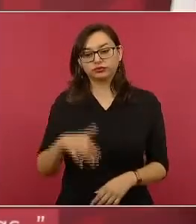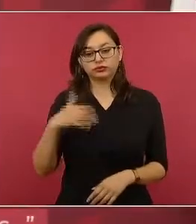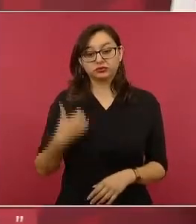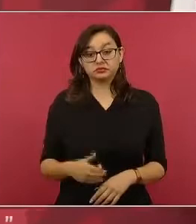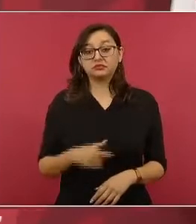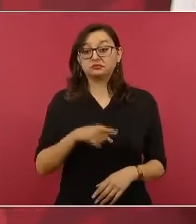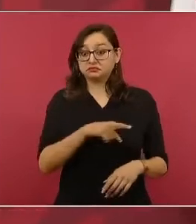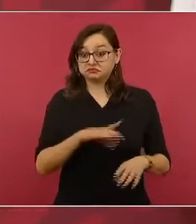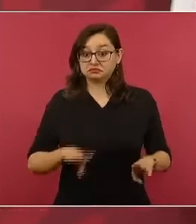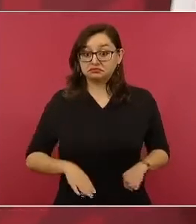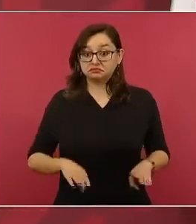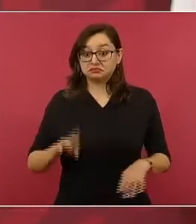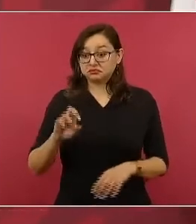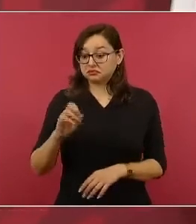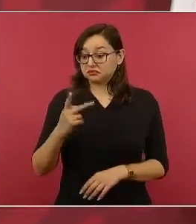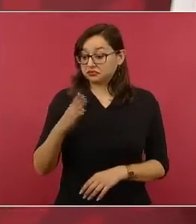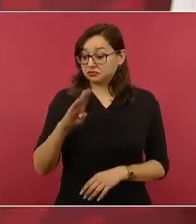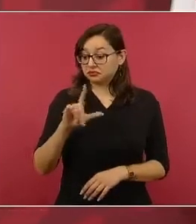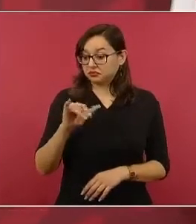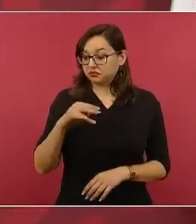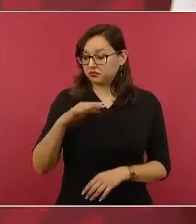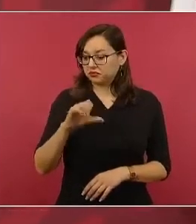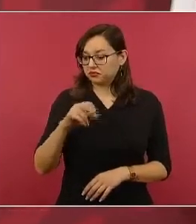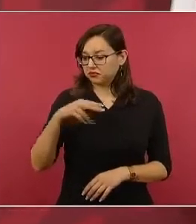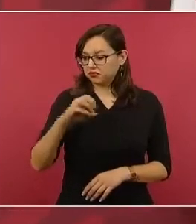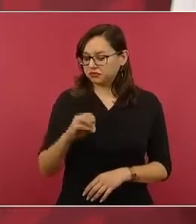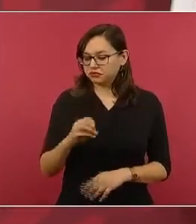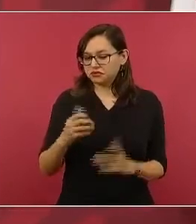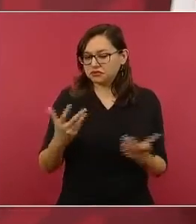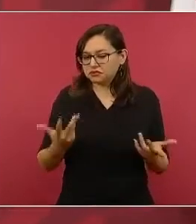republicano, Lincoln. Por eso,